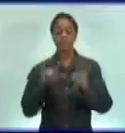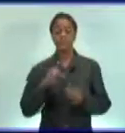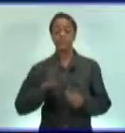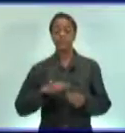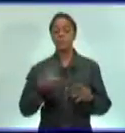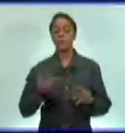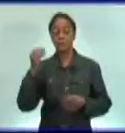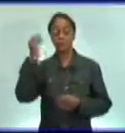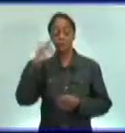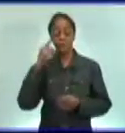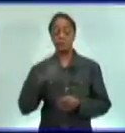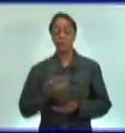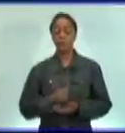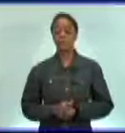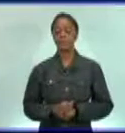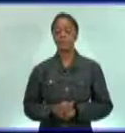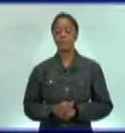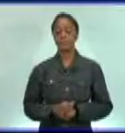lo conocemos.